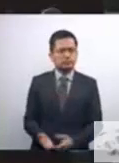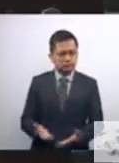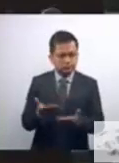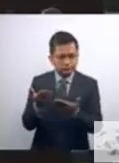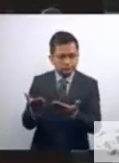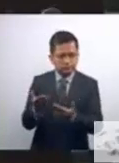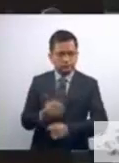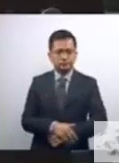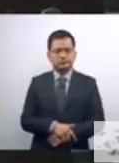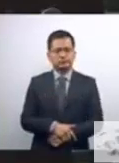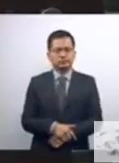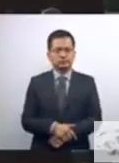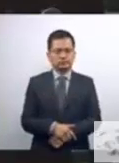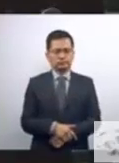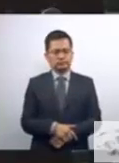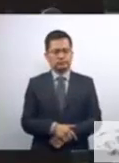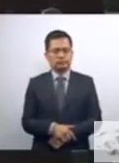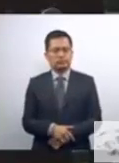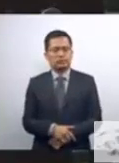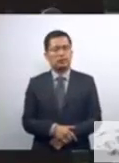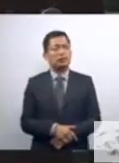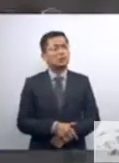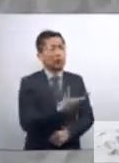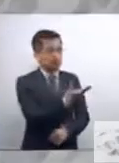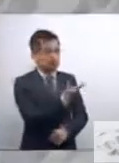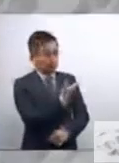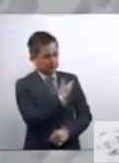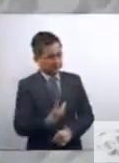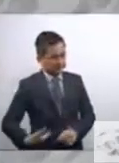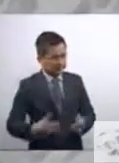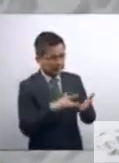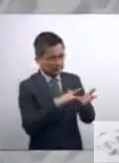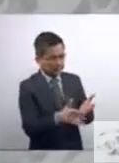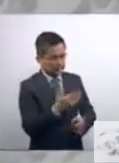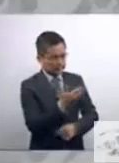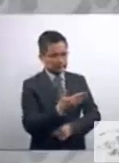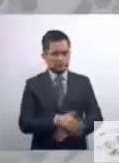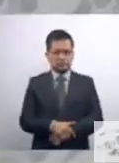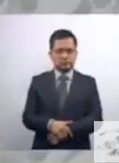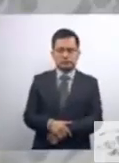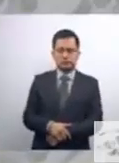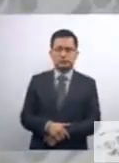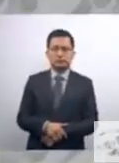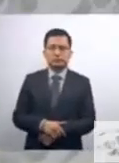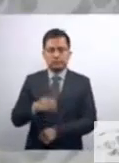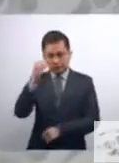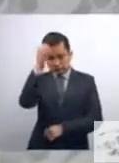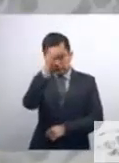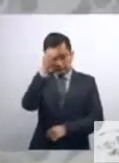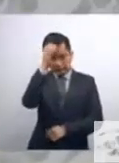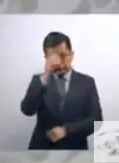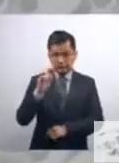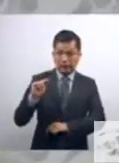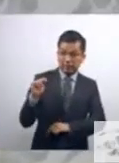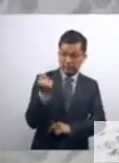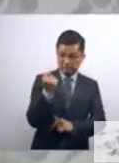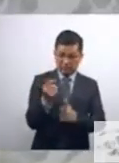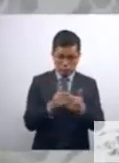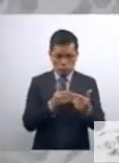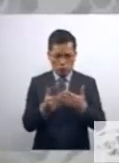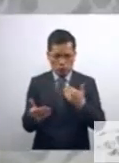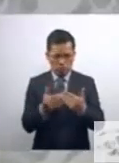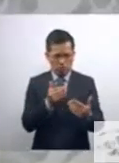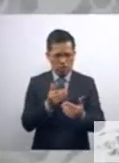Gracias, presidente. Con su venia. La ciencia y tecnología avanza a pasos agigantados. Con